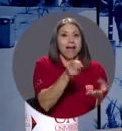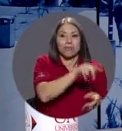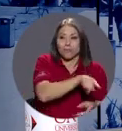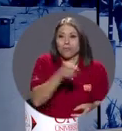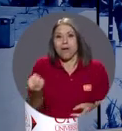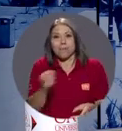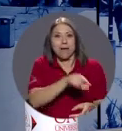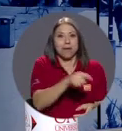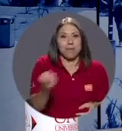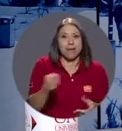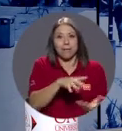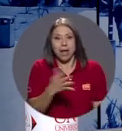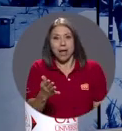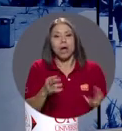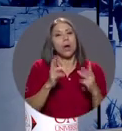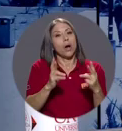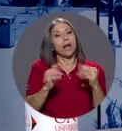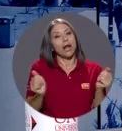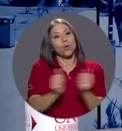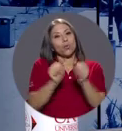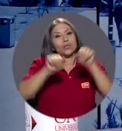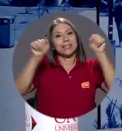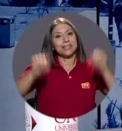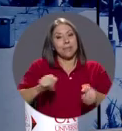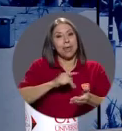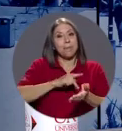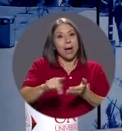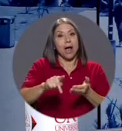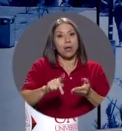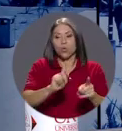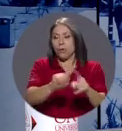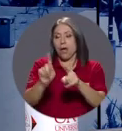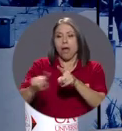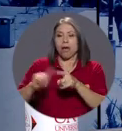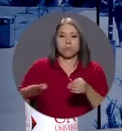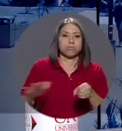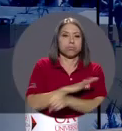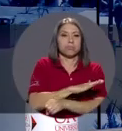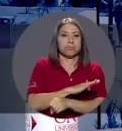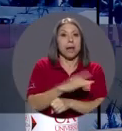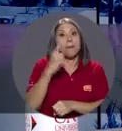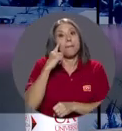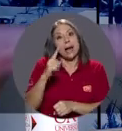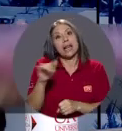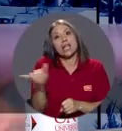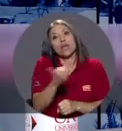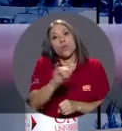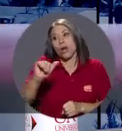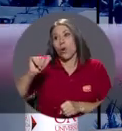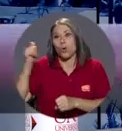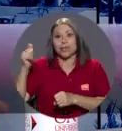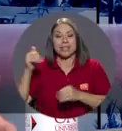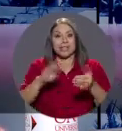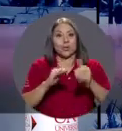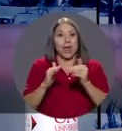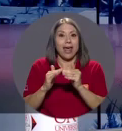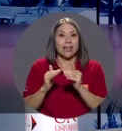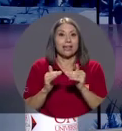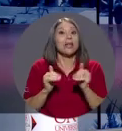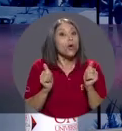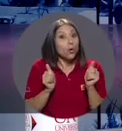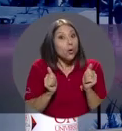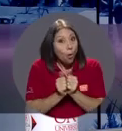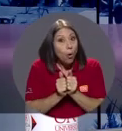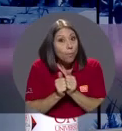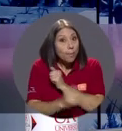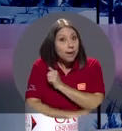vamos a cambiar, pero es la que alimenta. Y ojalá con un sistema de pago integrado para que nos permita también, como en otras ciudades, con los genes nuestros